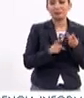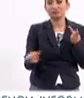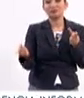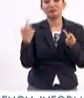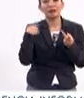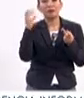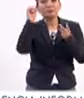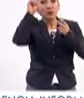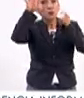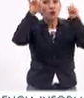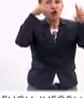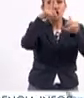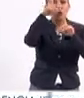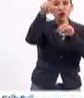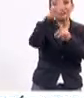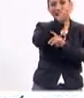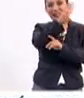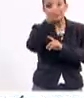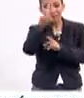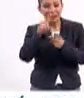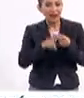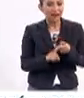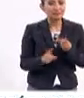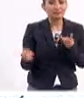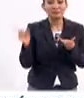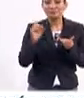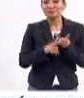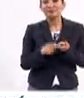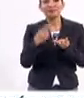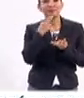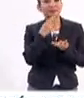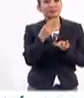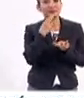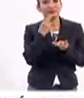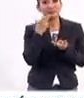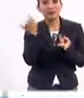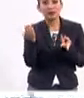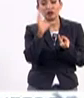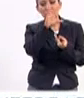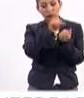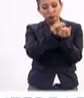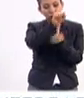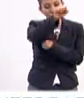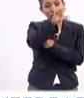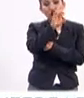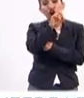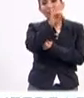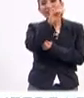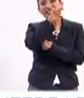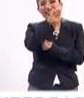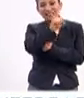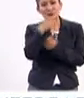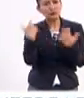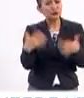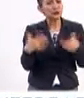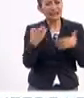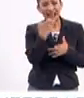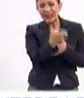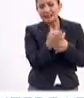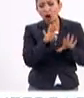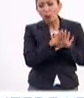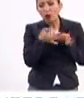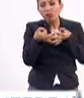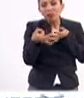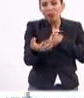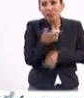dramatizaciones, efectos visuales 3D, utilización de los códices también. Creo que ese es un poco